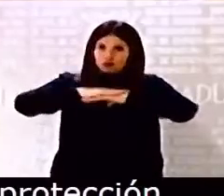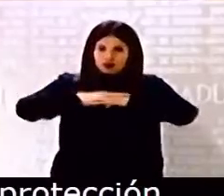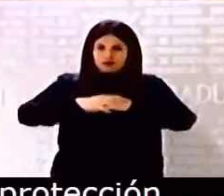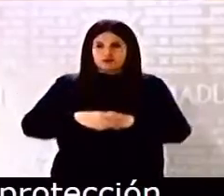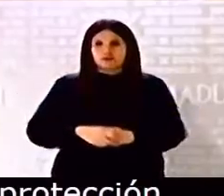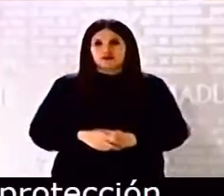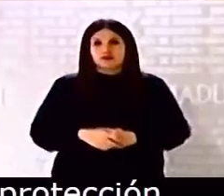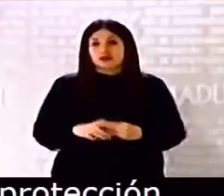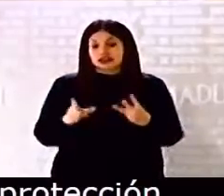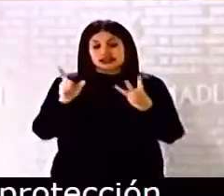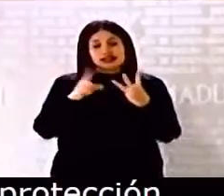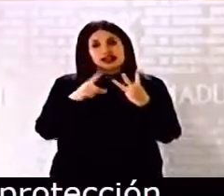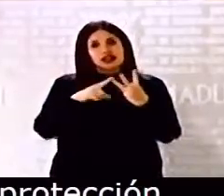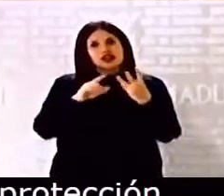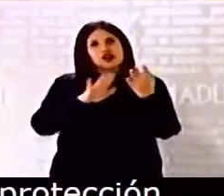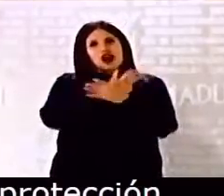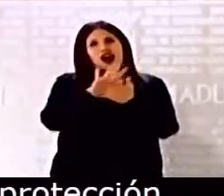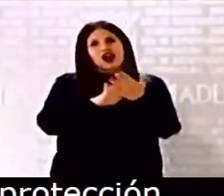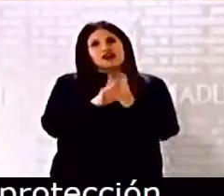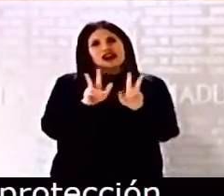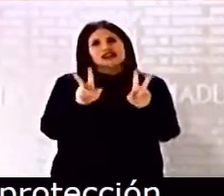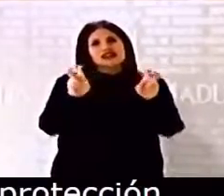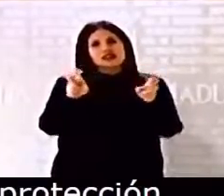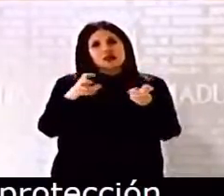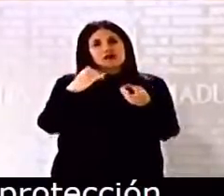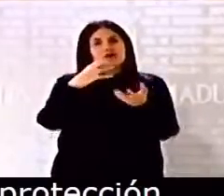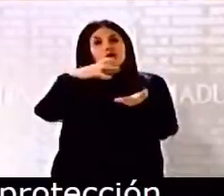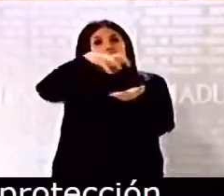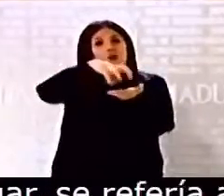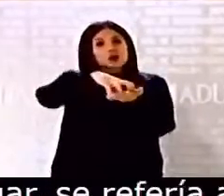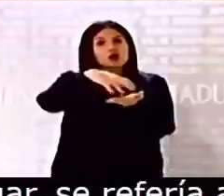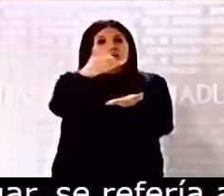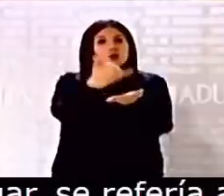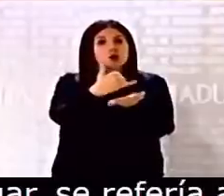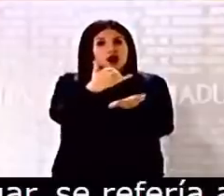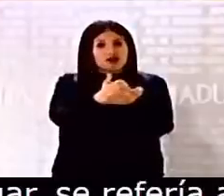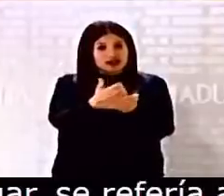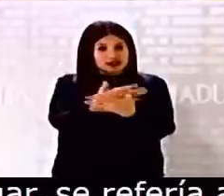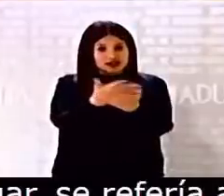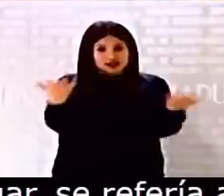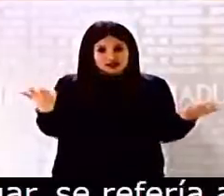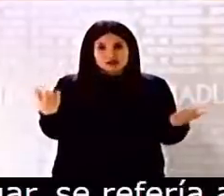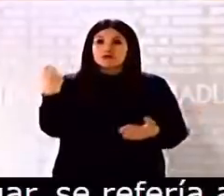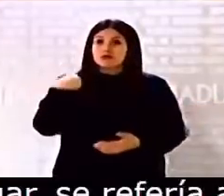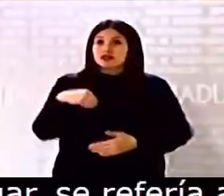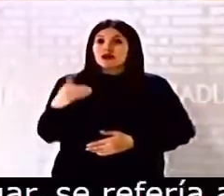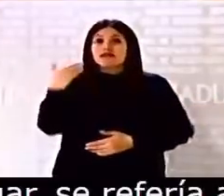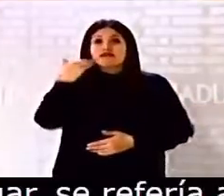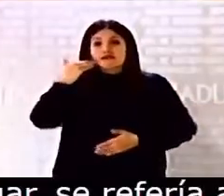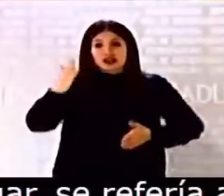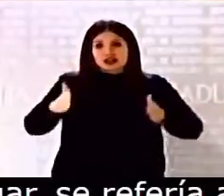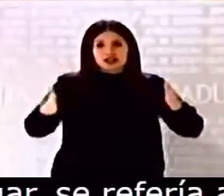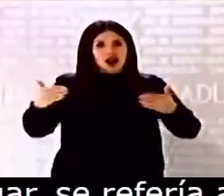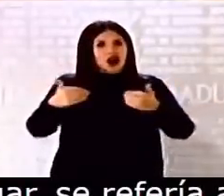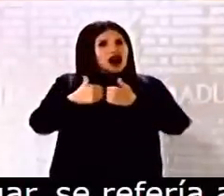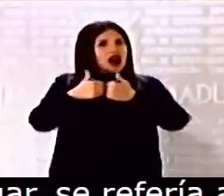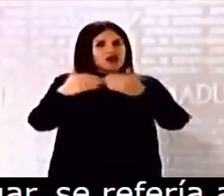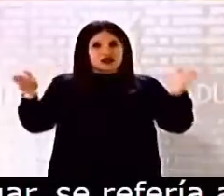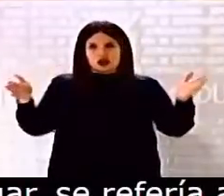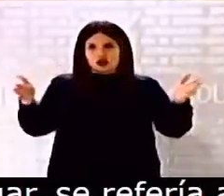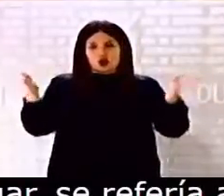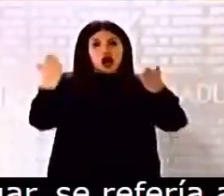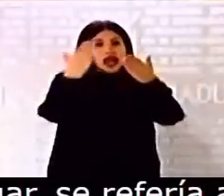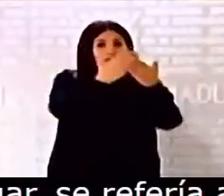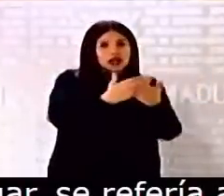tercer lugar, se refería usted a los cribados. Los puntos de cribado los vamos a tener abiertos durante esas fechas, para los